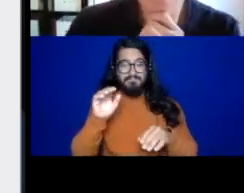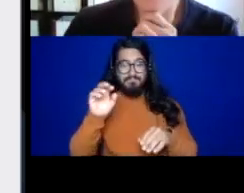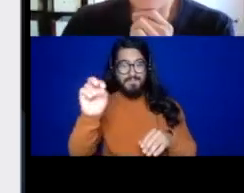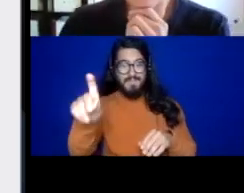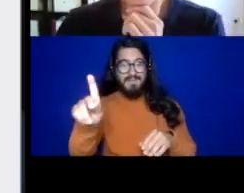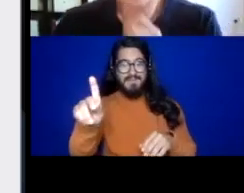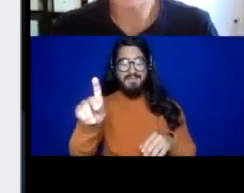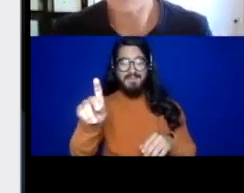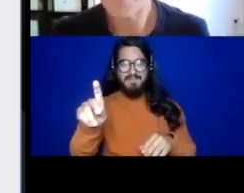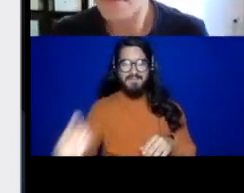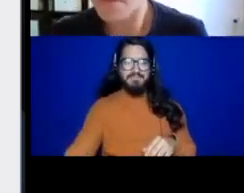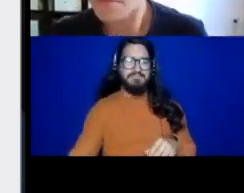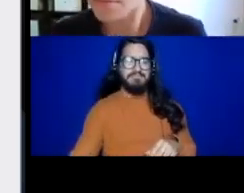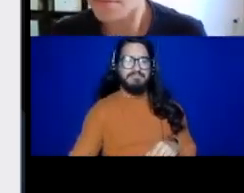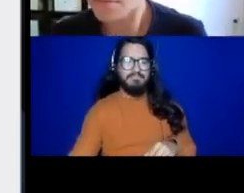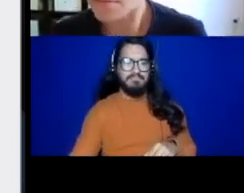Okay.